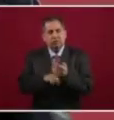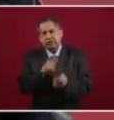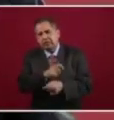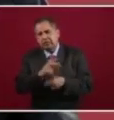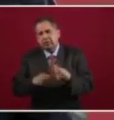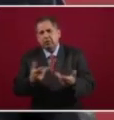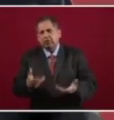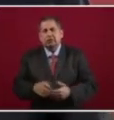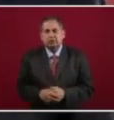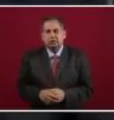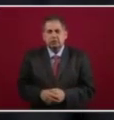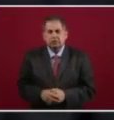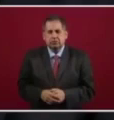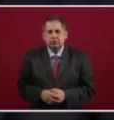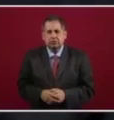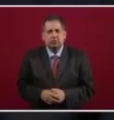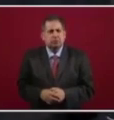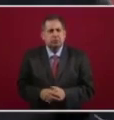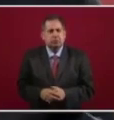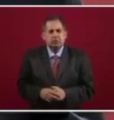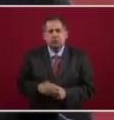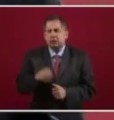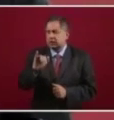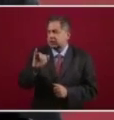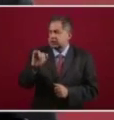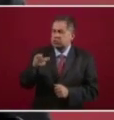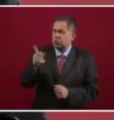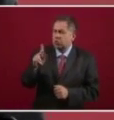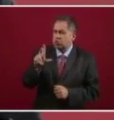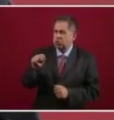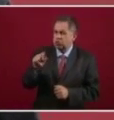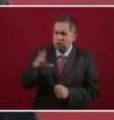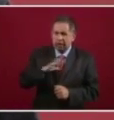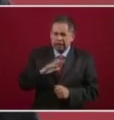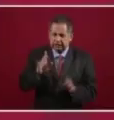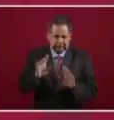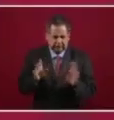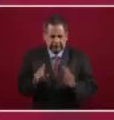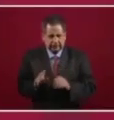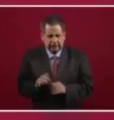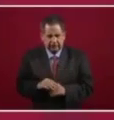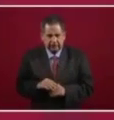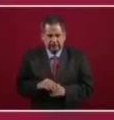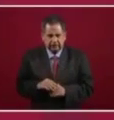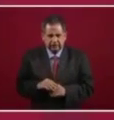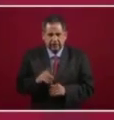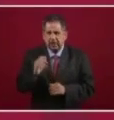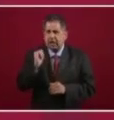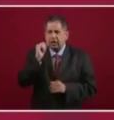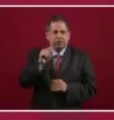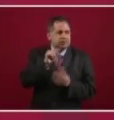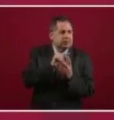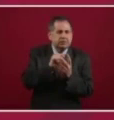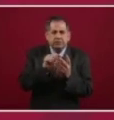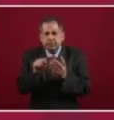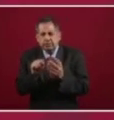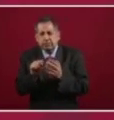ahorita? Sí, primero no tenemos ningún elemento de